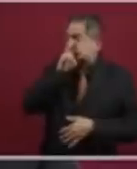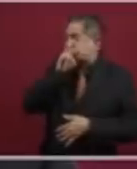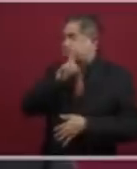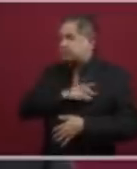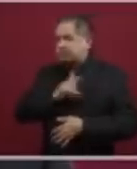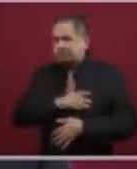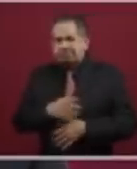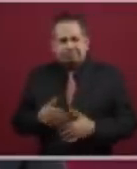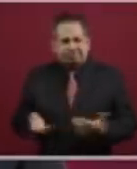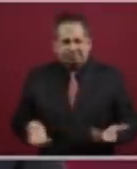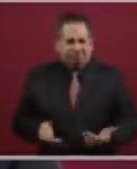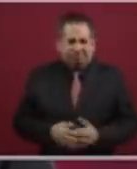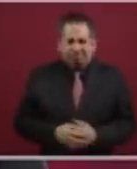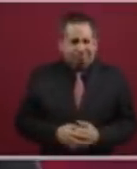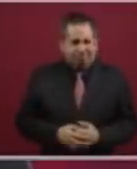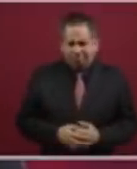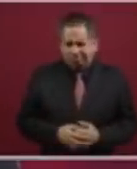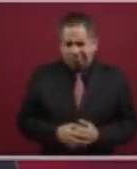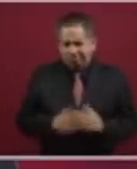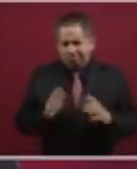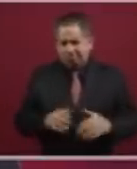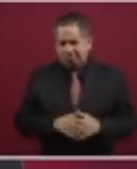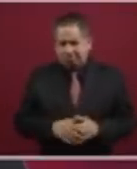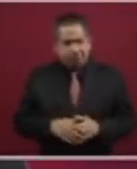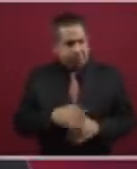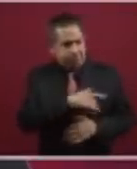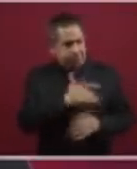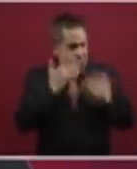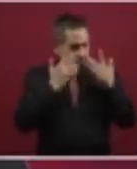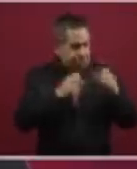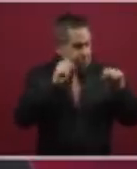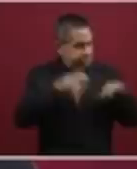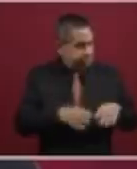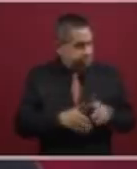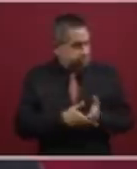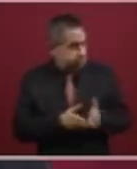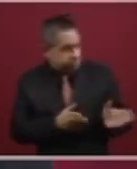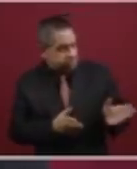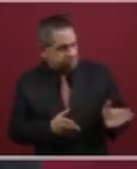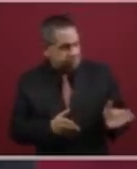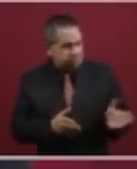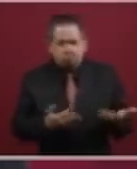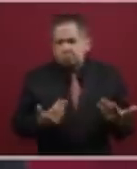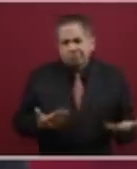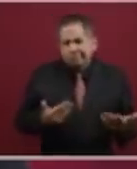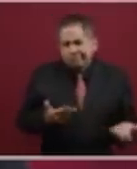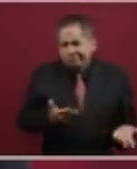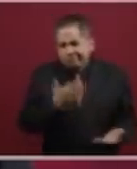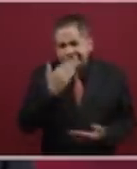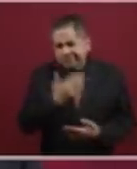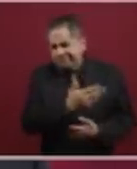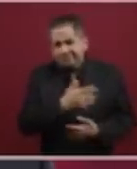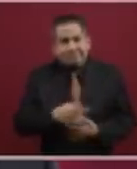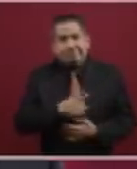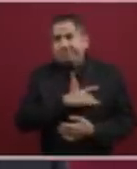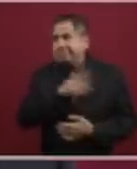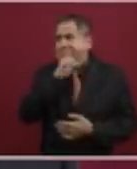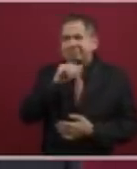¿Por qué nos va a dar temor el que haya una renuncia? Nada. Ya